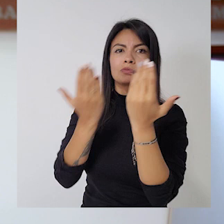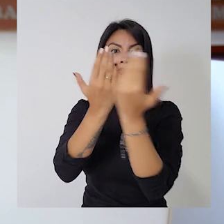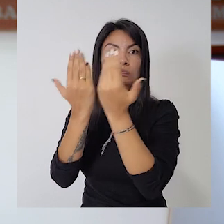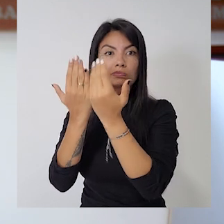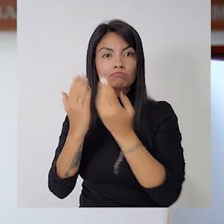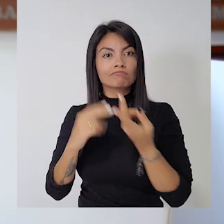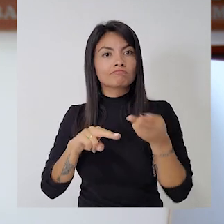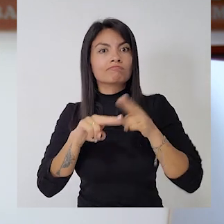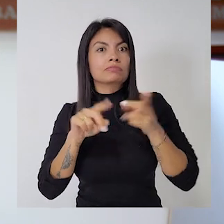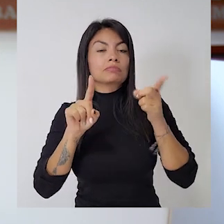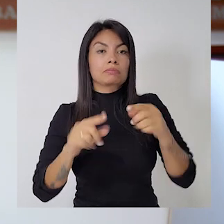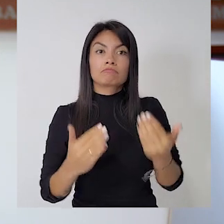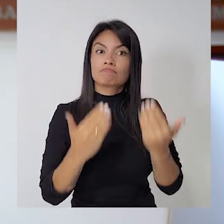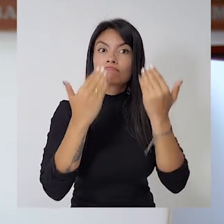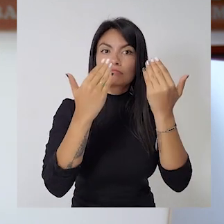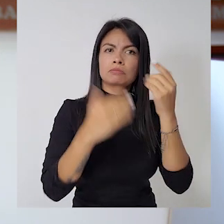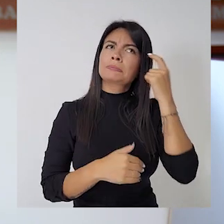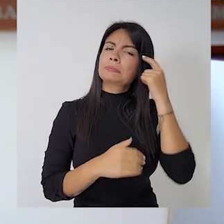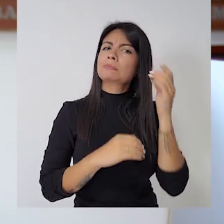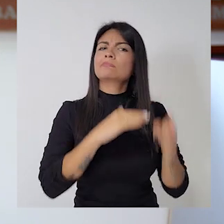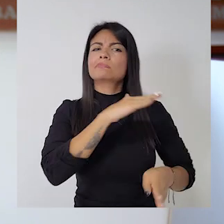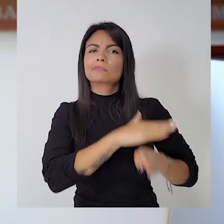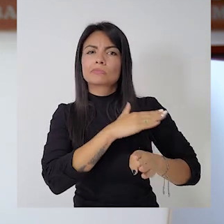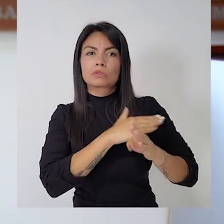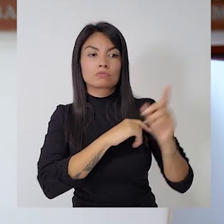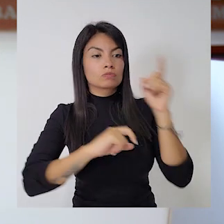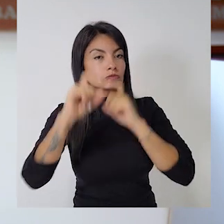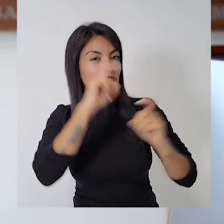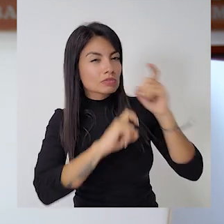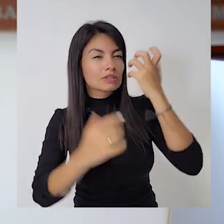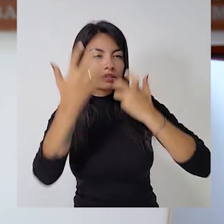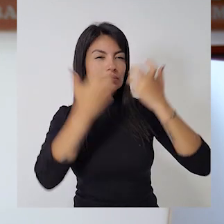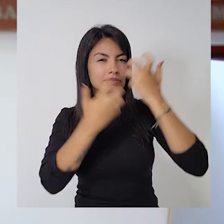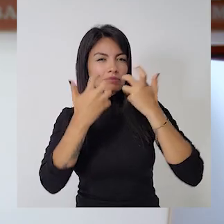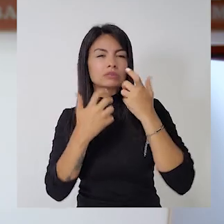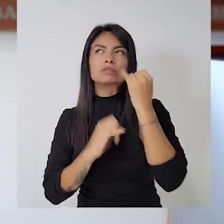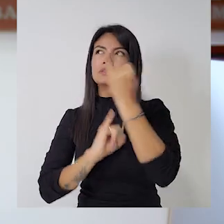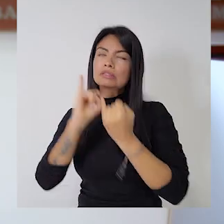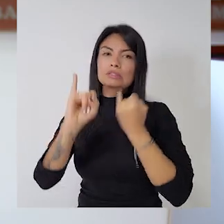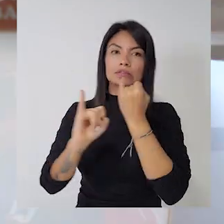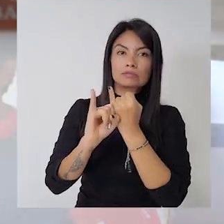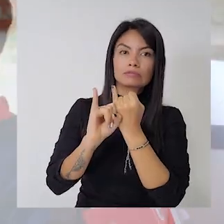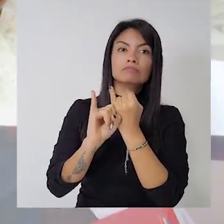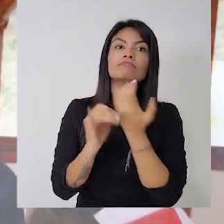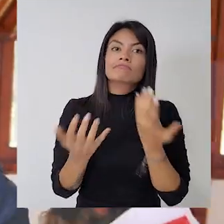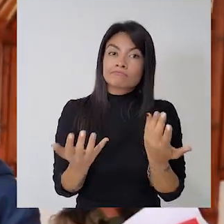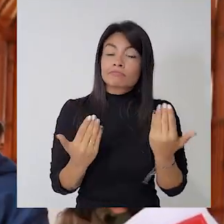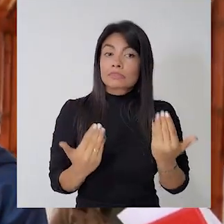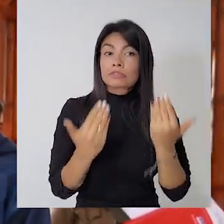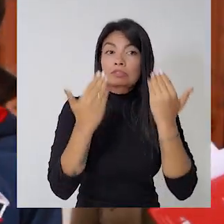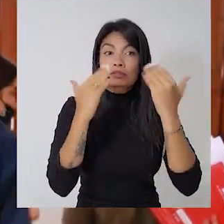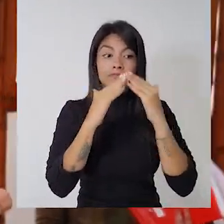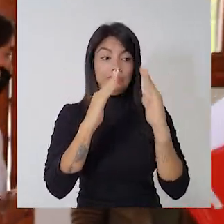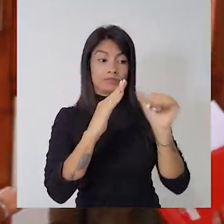internacional. Así que a todos, seguirse proyectando. Presentación de pruebas internacionales indispensables para mantener la marca. Esta